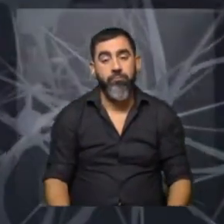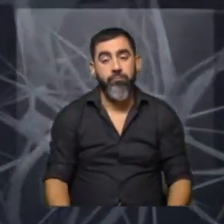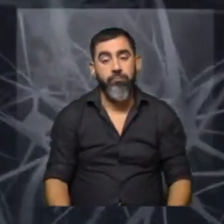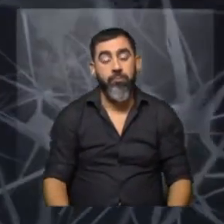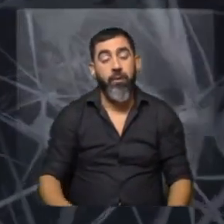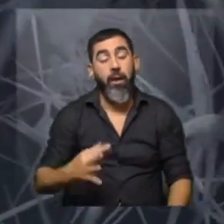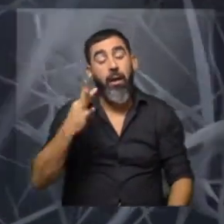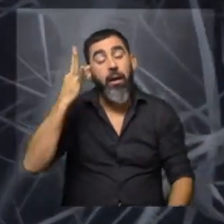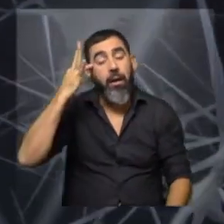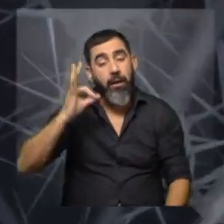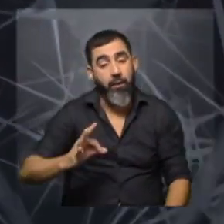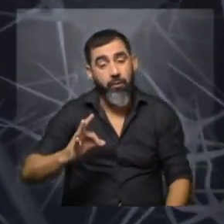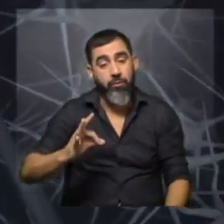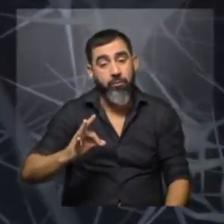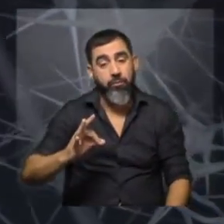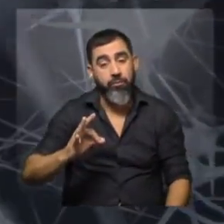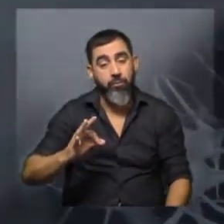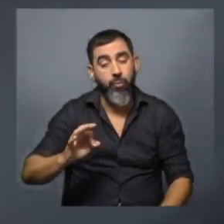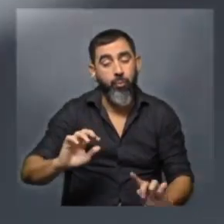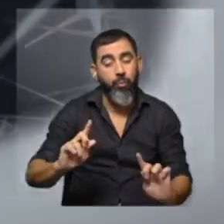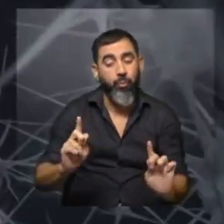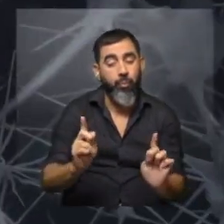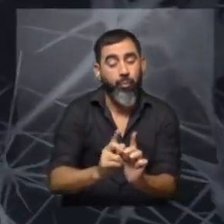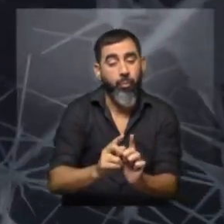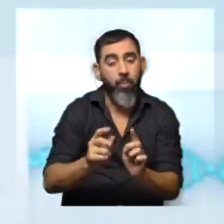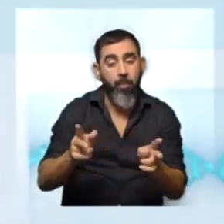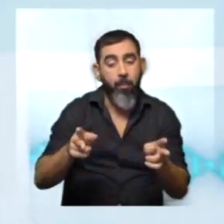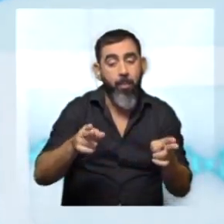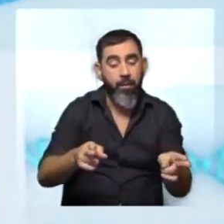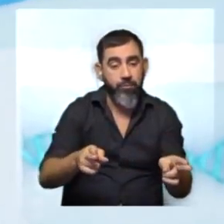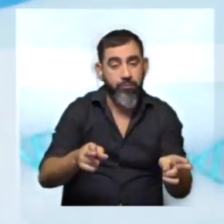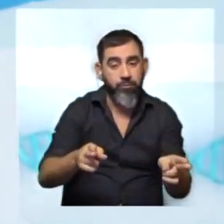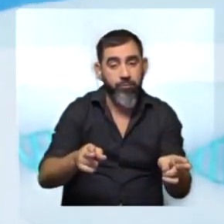creo que se van a ir acortando los plazos.